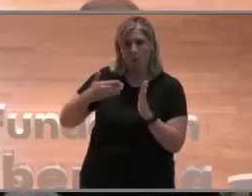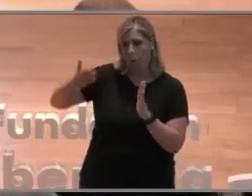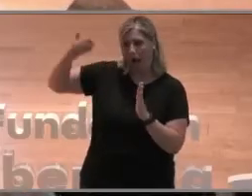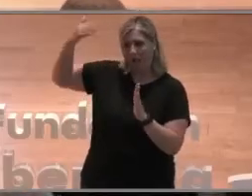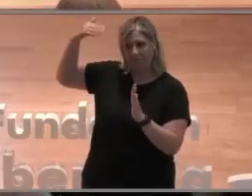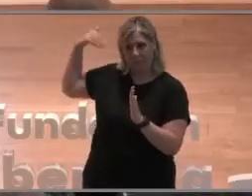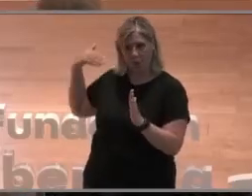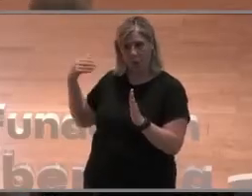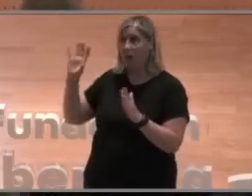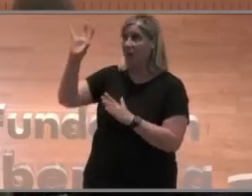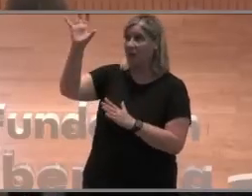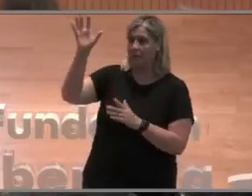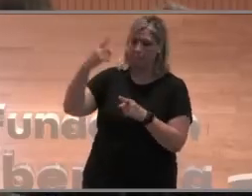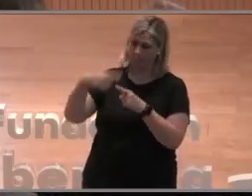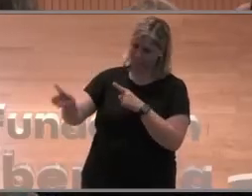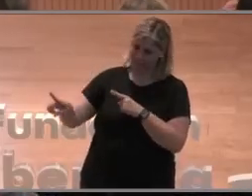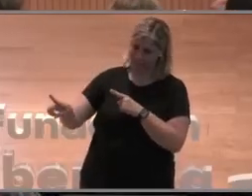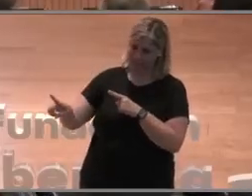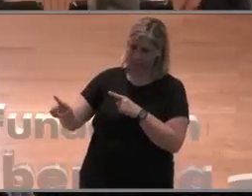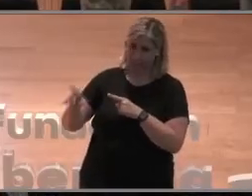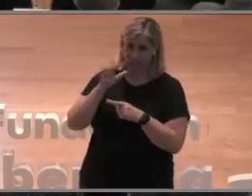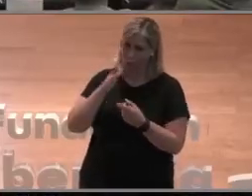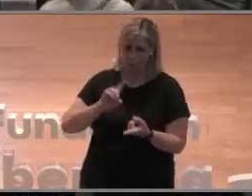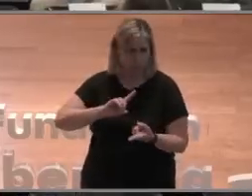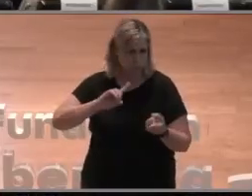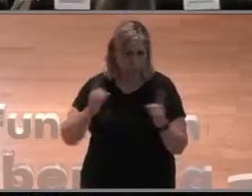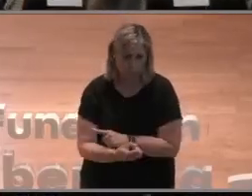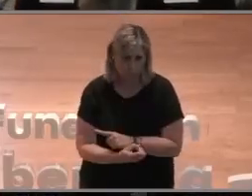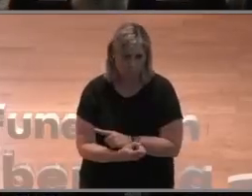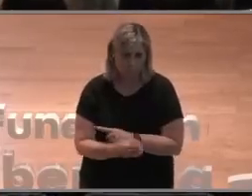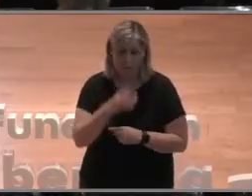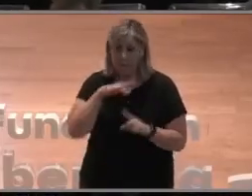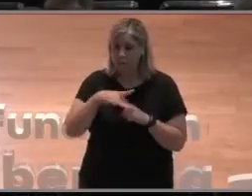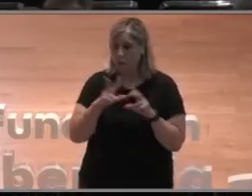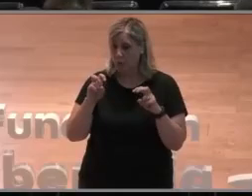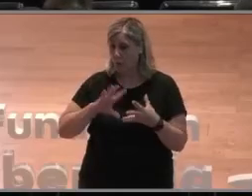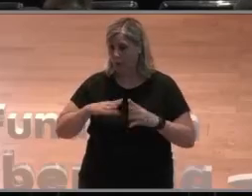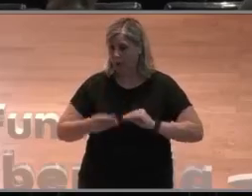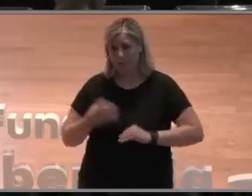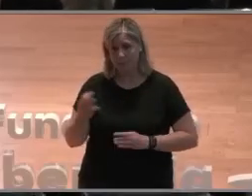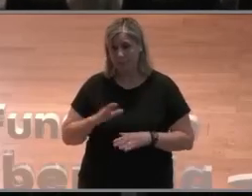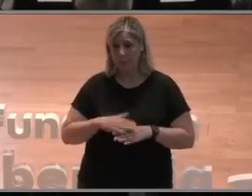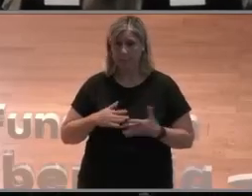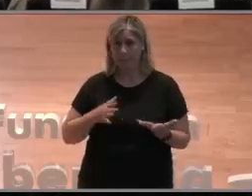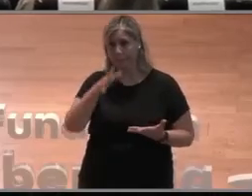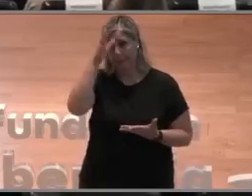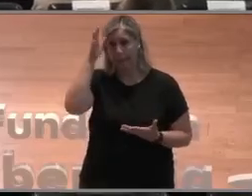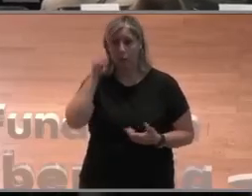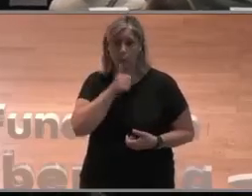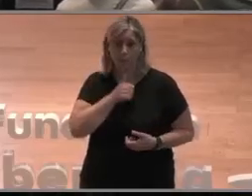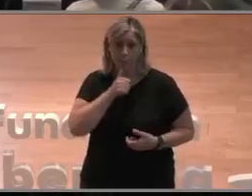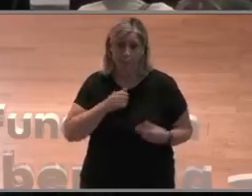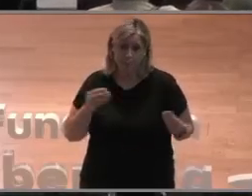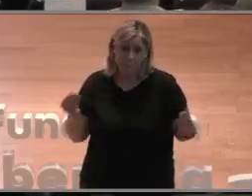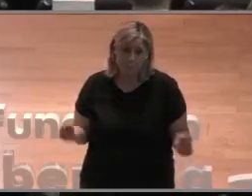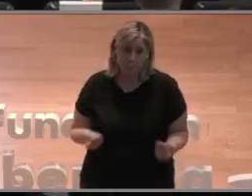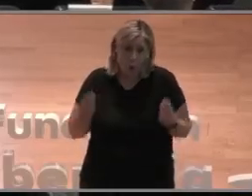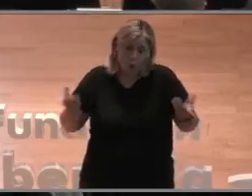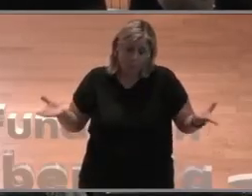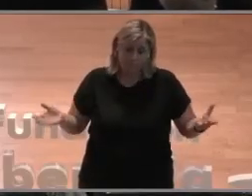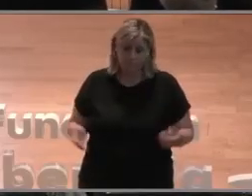en las que el clima era diferente, pues bueno, pues adaptarnos a las nuevas situaciones para sobrellevar mejor el